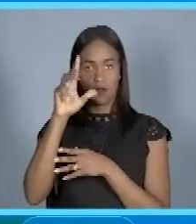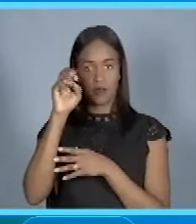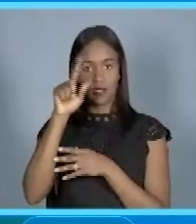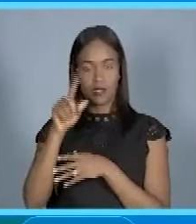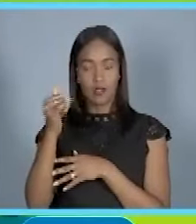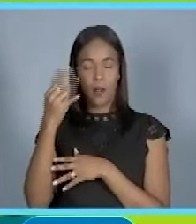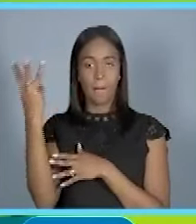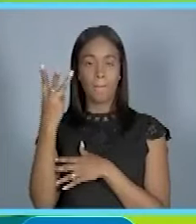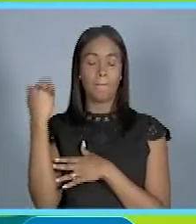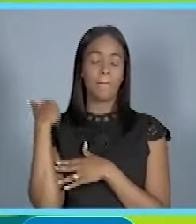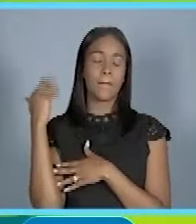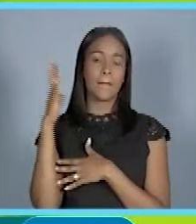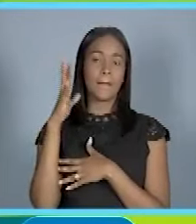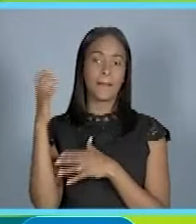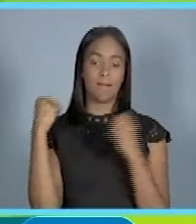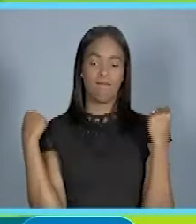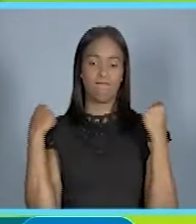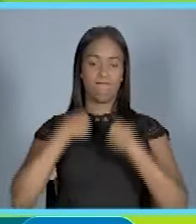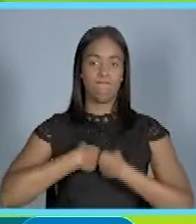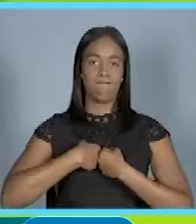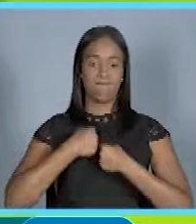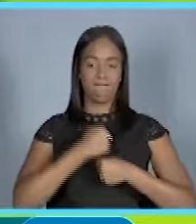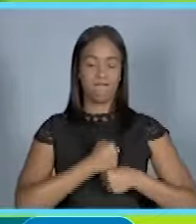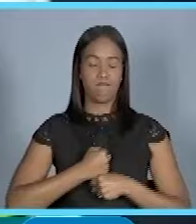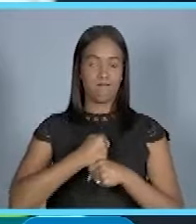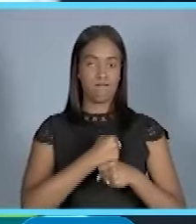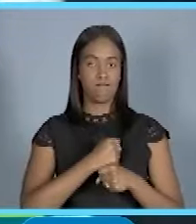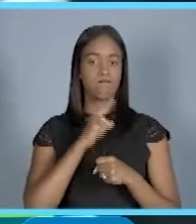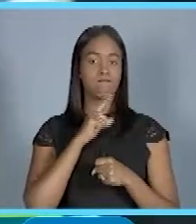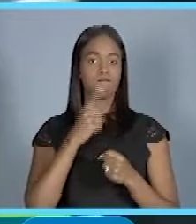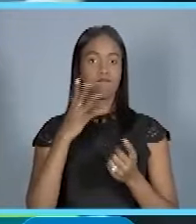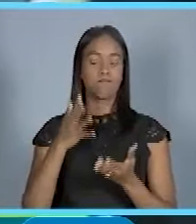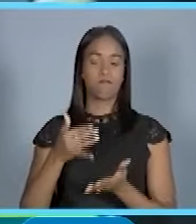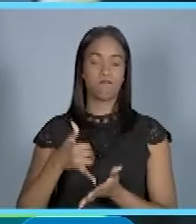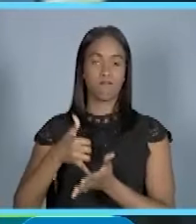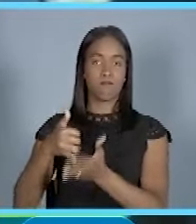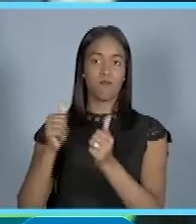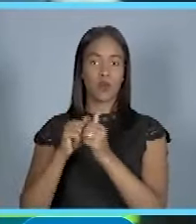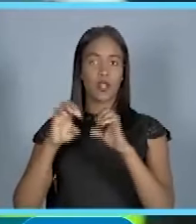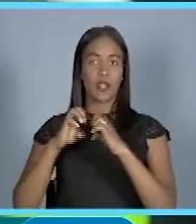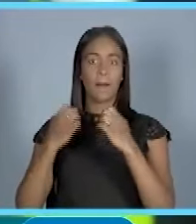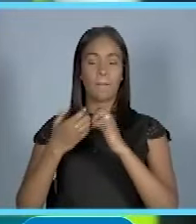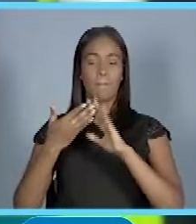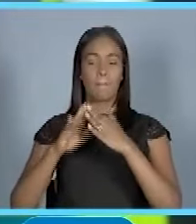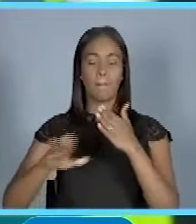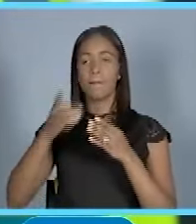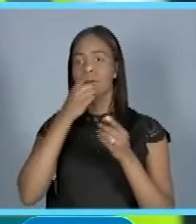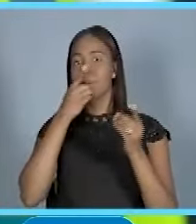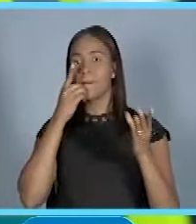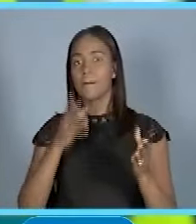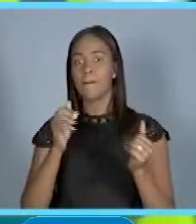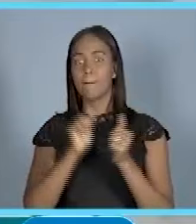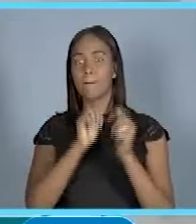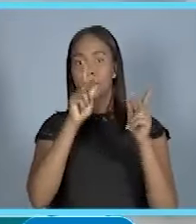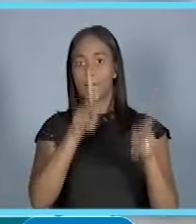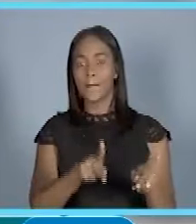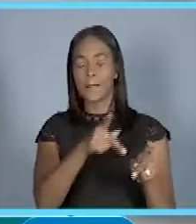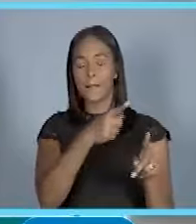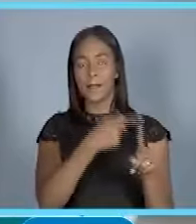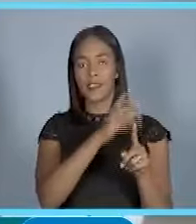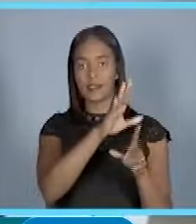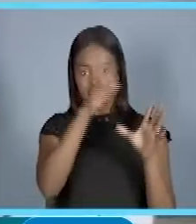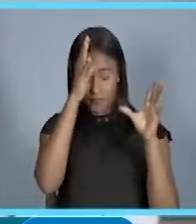este miércoles 500 chalecos reflectores que fueron donados por la Liga Municipal Dominicana en la persona de